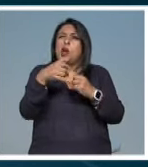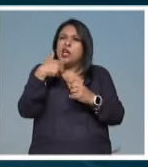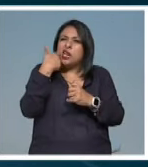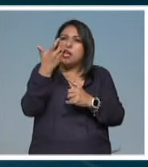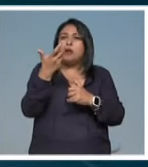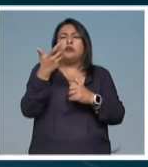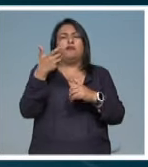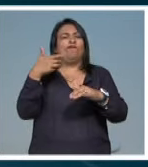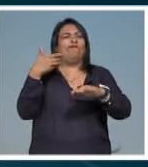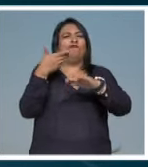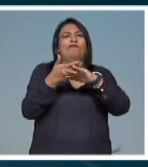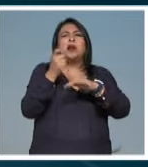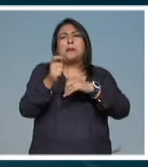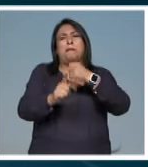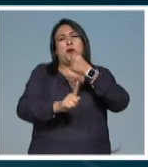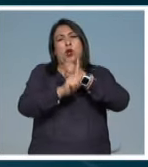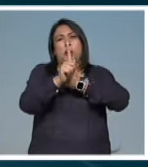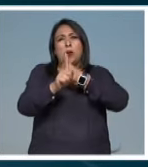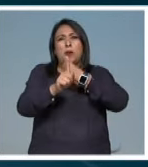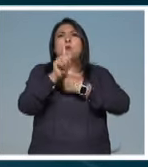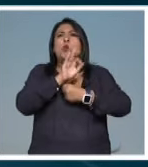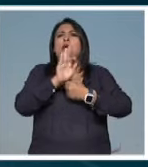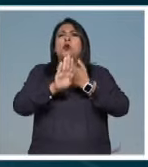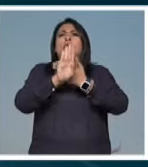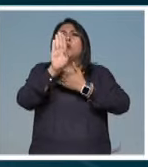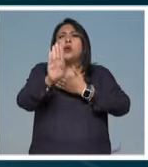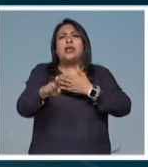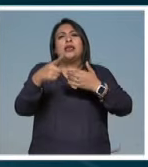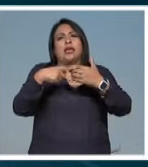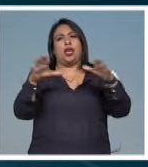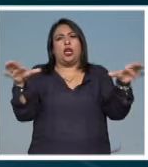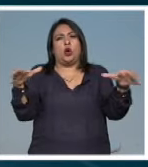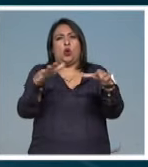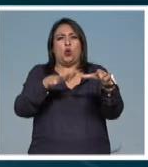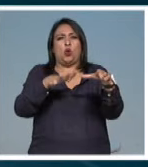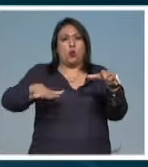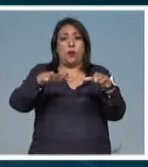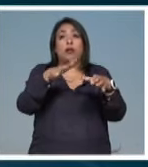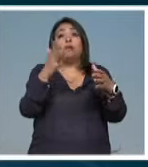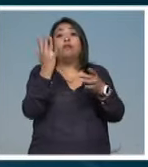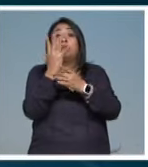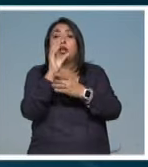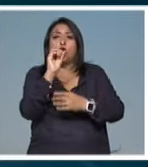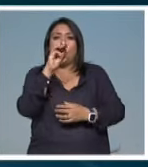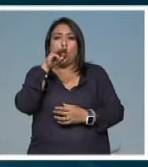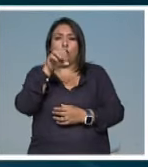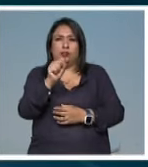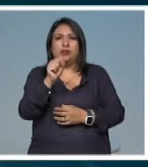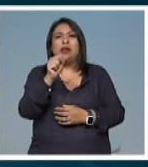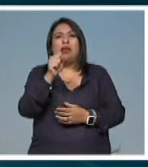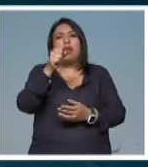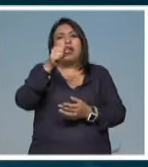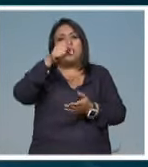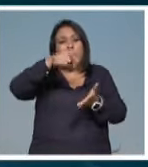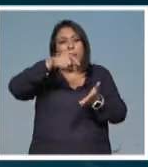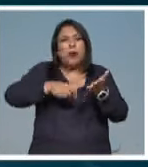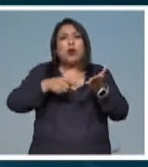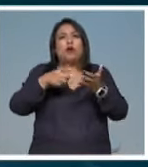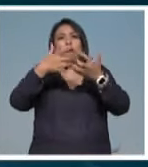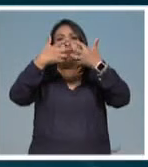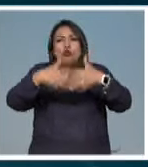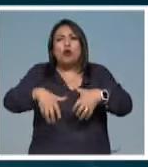contra la principal epidemia prevenible a la que se enfrenta la comunidad sanitaria. De acuerdo con la OMS, el cultivo, fabricación y consumo